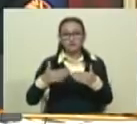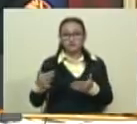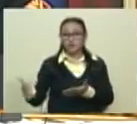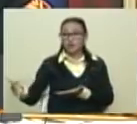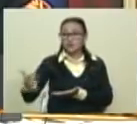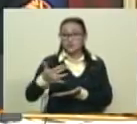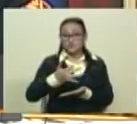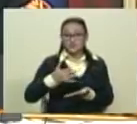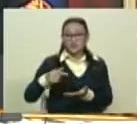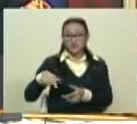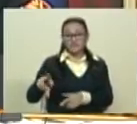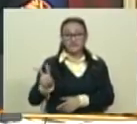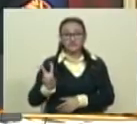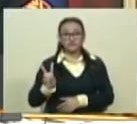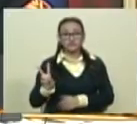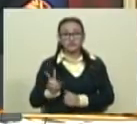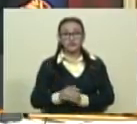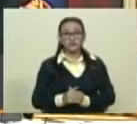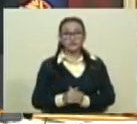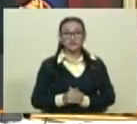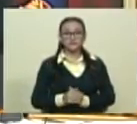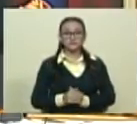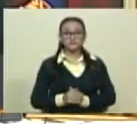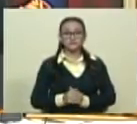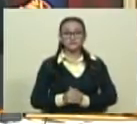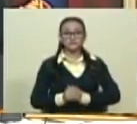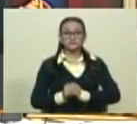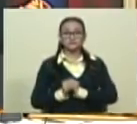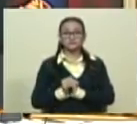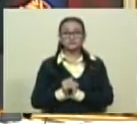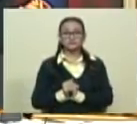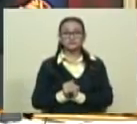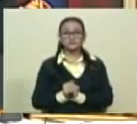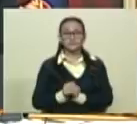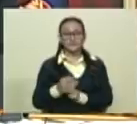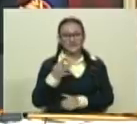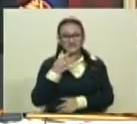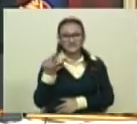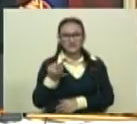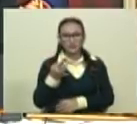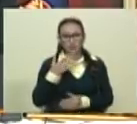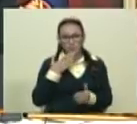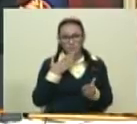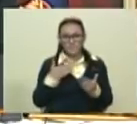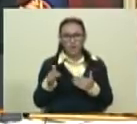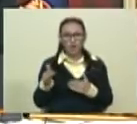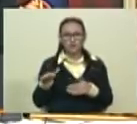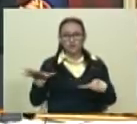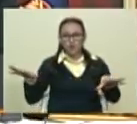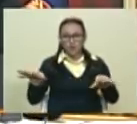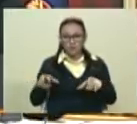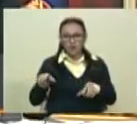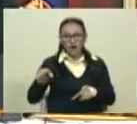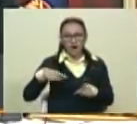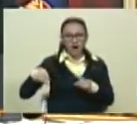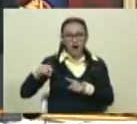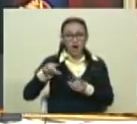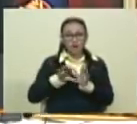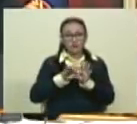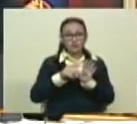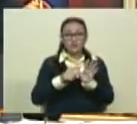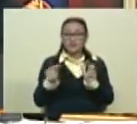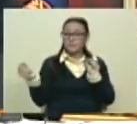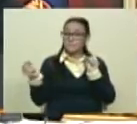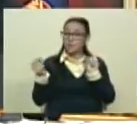recuperación de Venezuela. Y seguramente, muy pronto va a convocar la constituyente a un gran